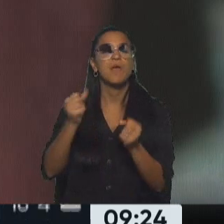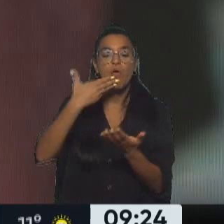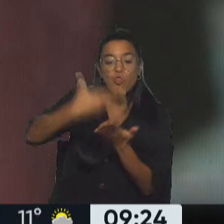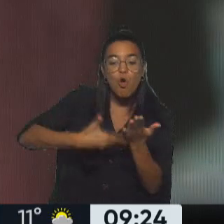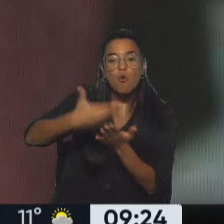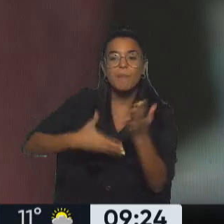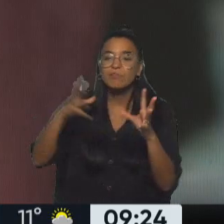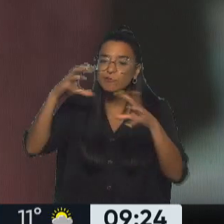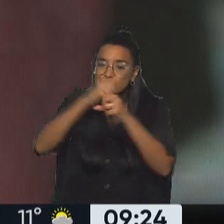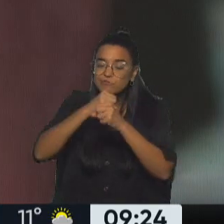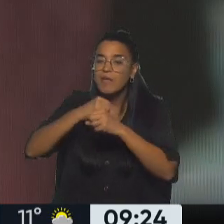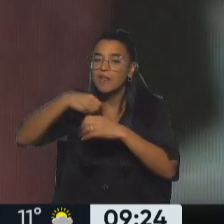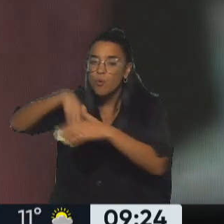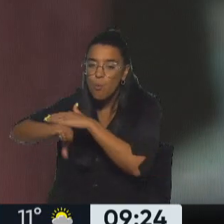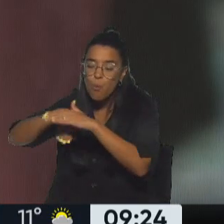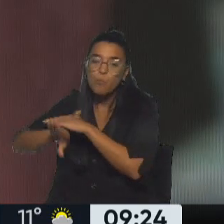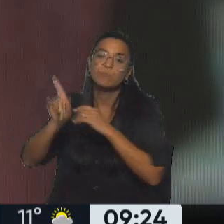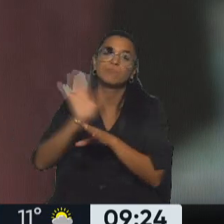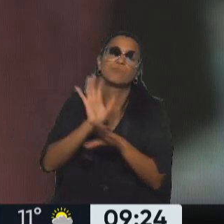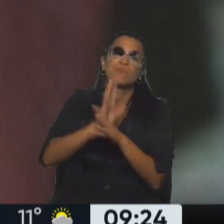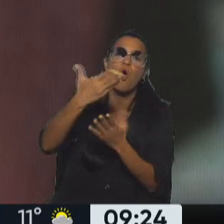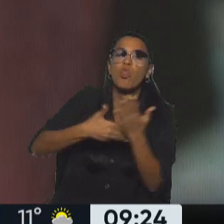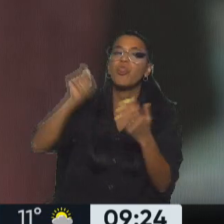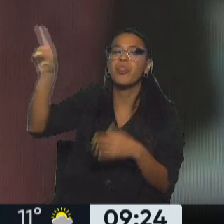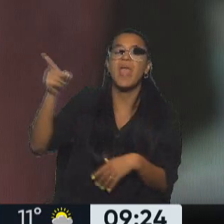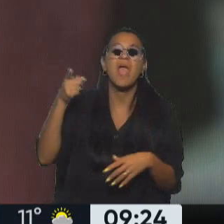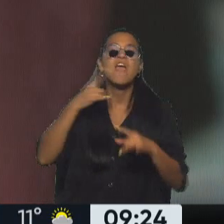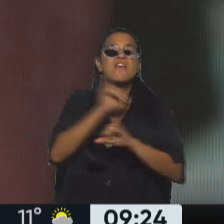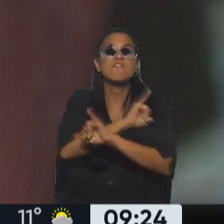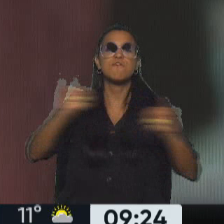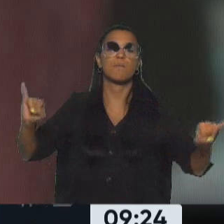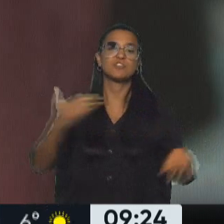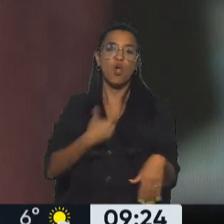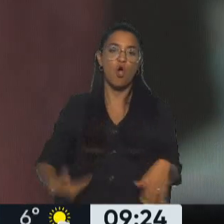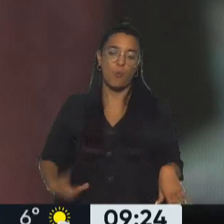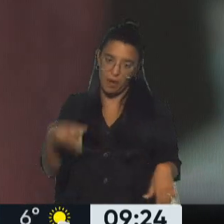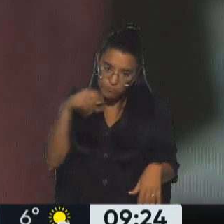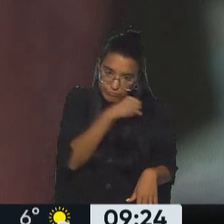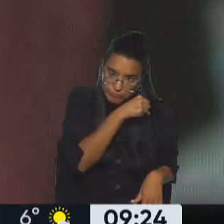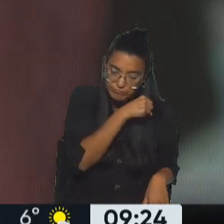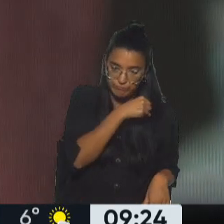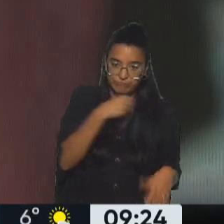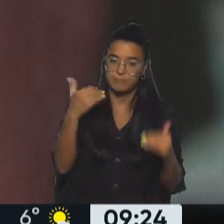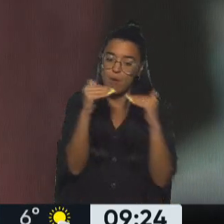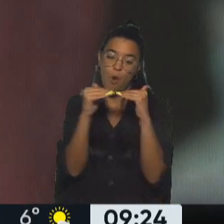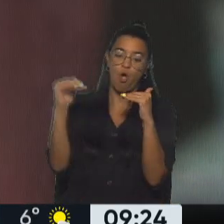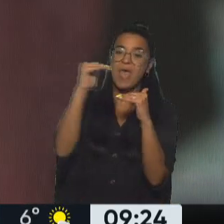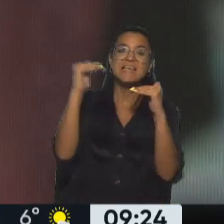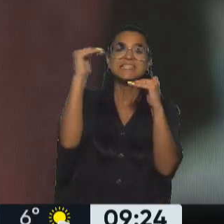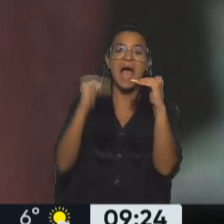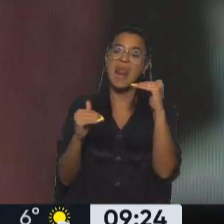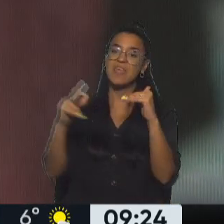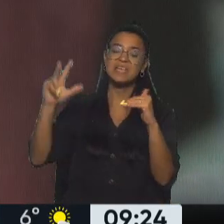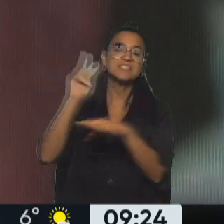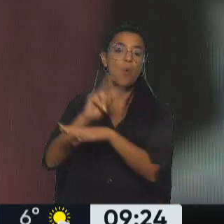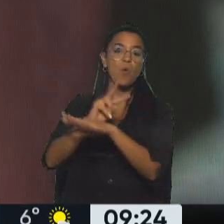clasificados estamos hablando de un nivel de clasificación top Secret que es el más alto dentro de la escala de seguridad